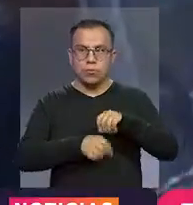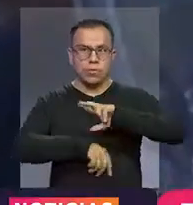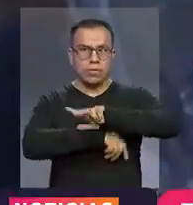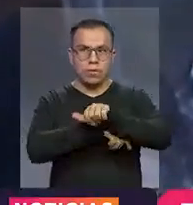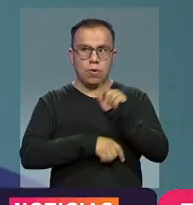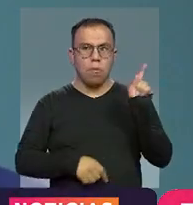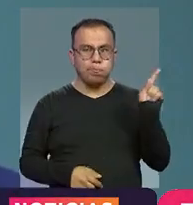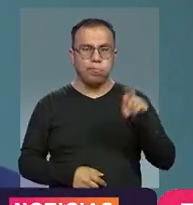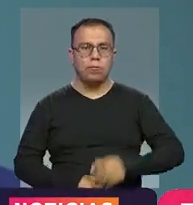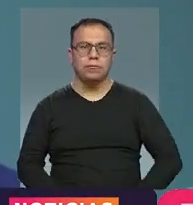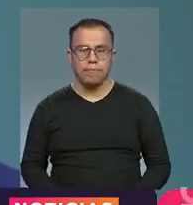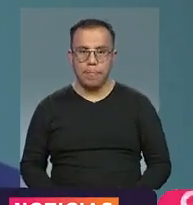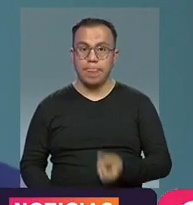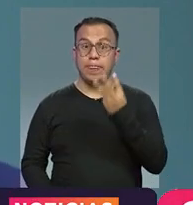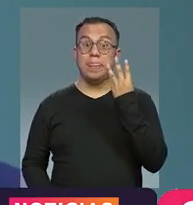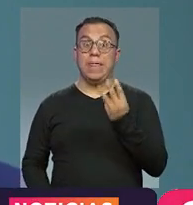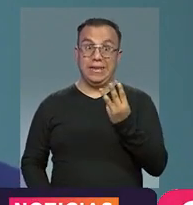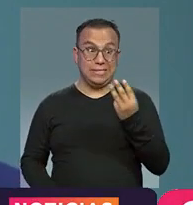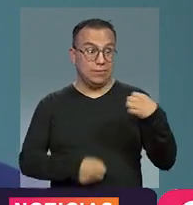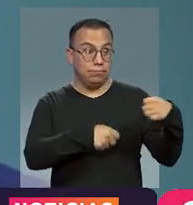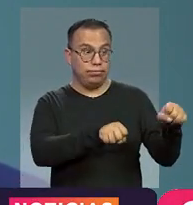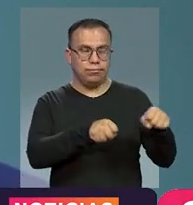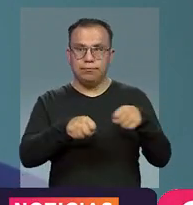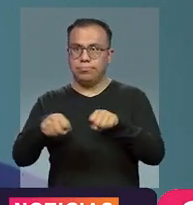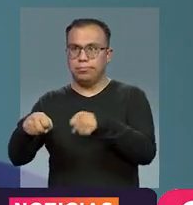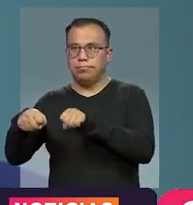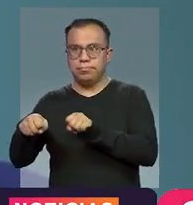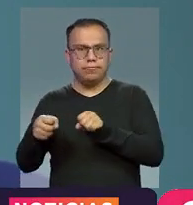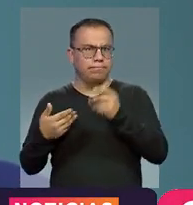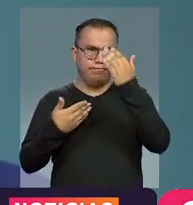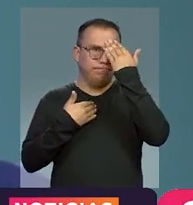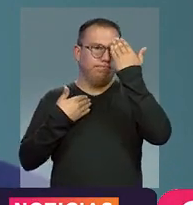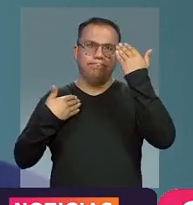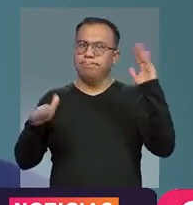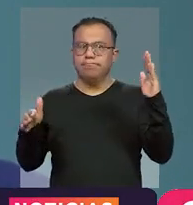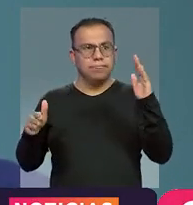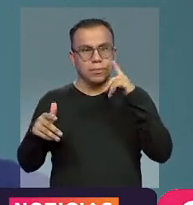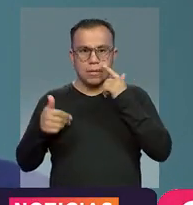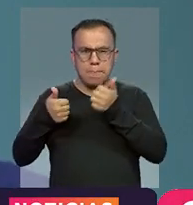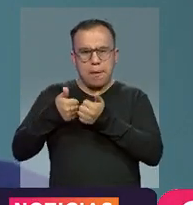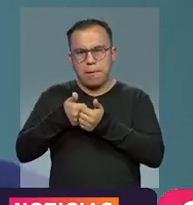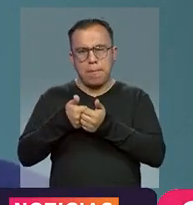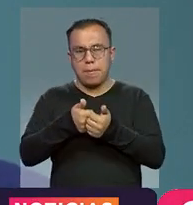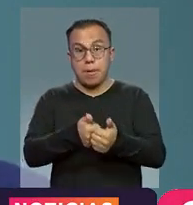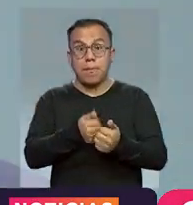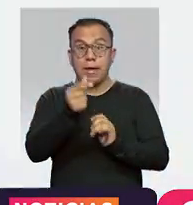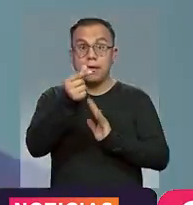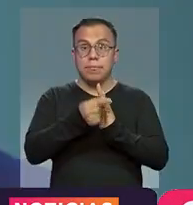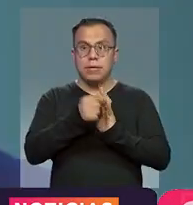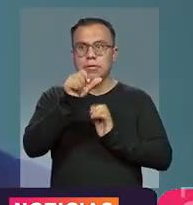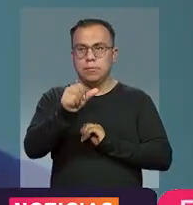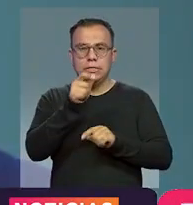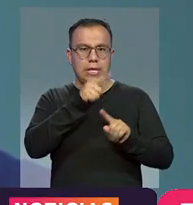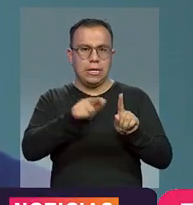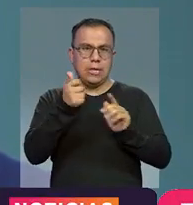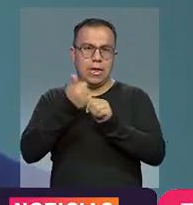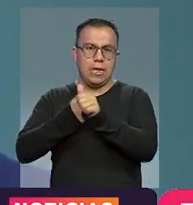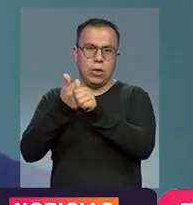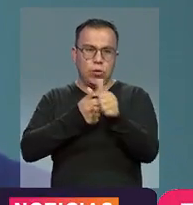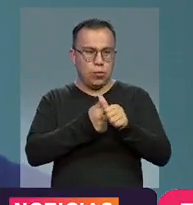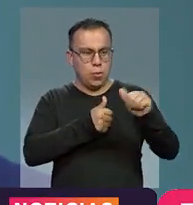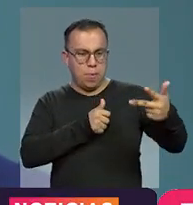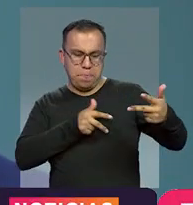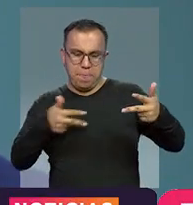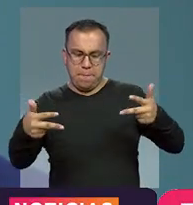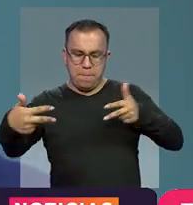nos damos cuenta que son tres motociclistas no sabemos la verdad si le venían haciendo un seguimiento a mi esposa cada uno se ubica como